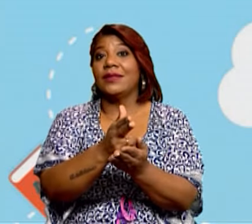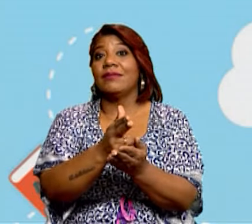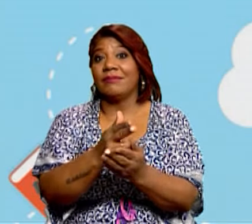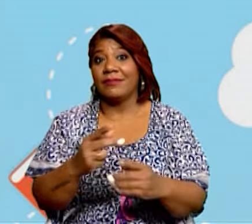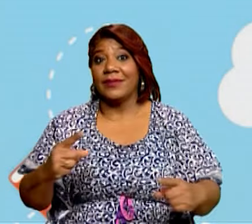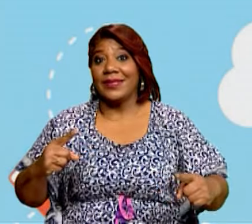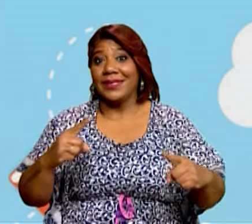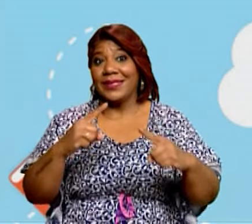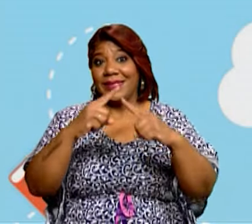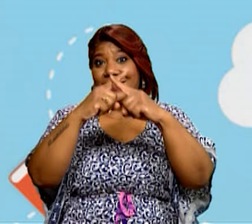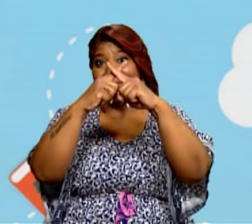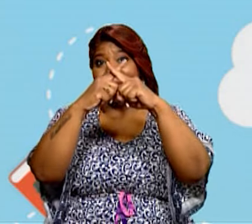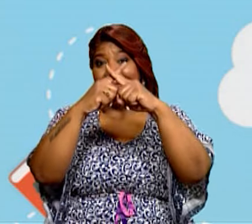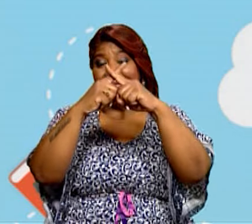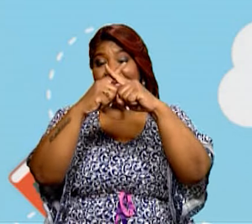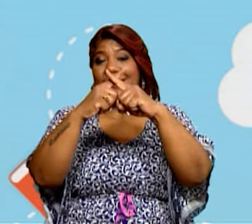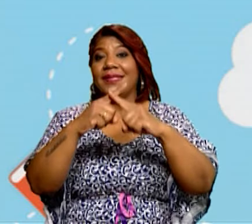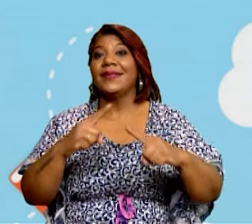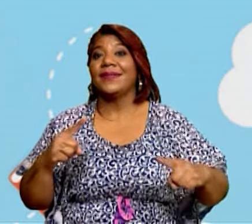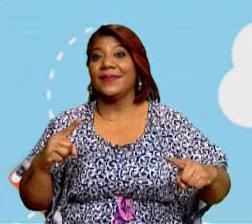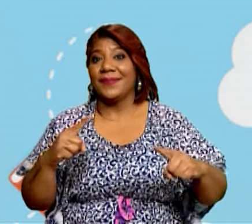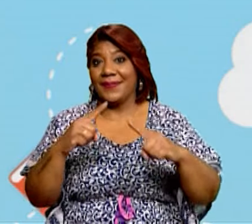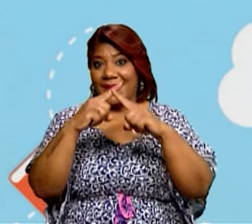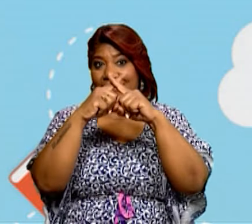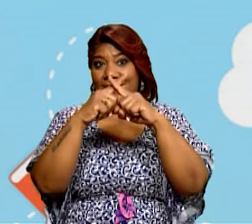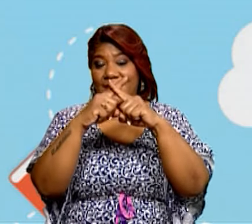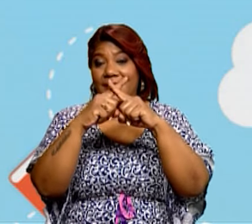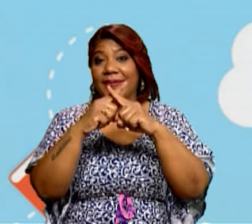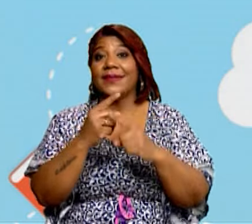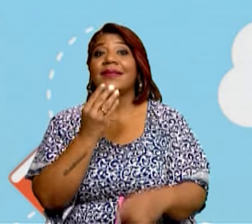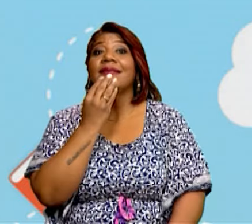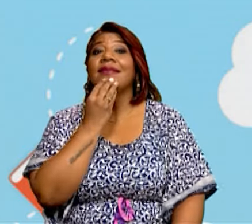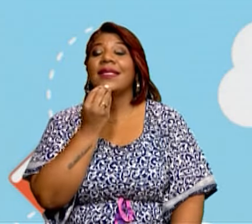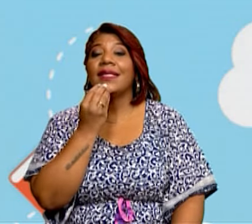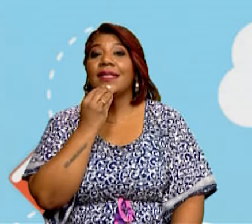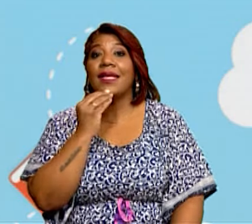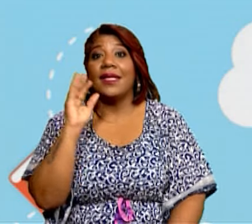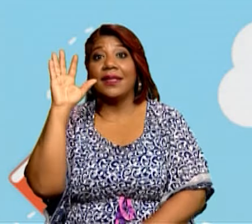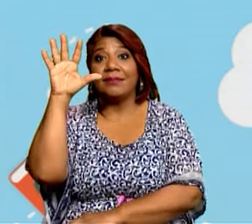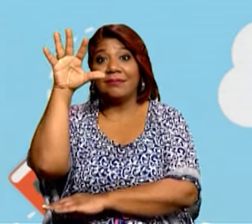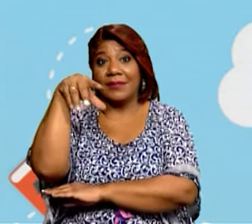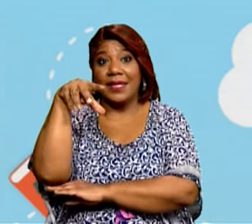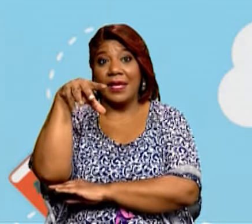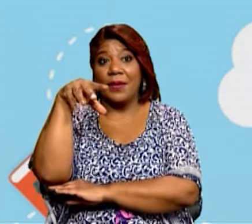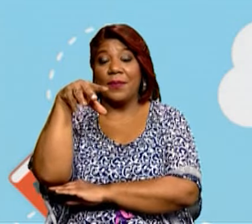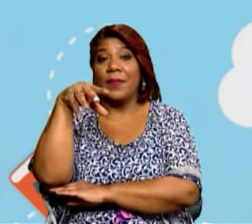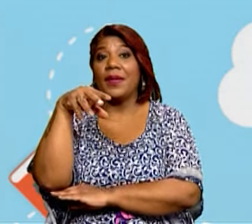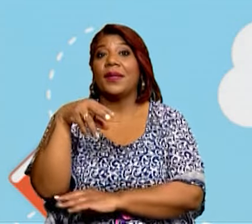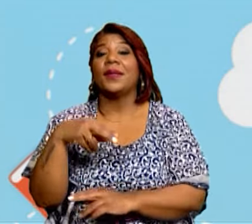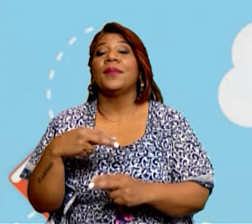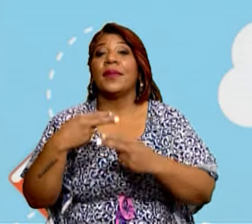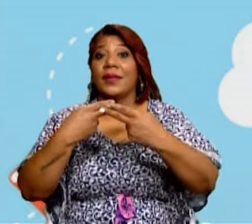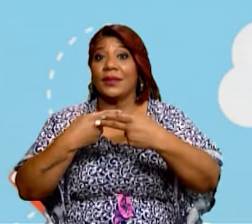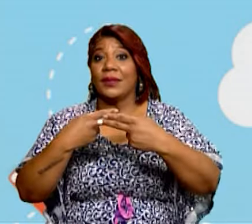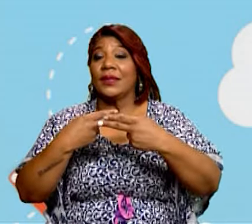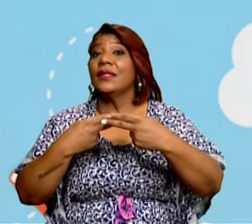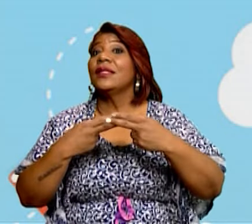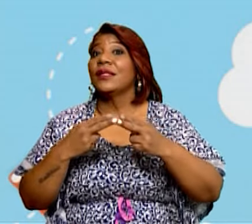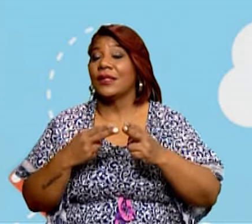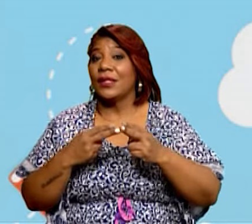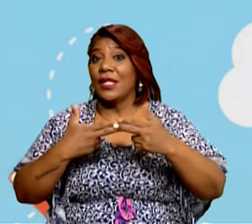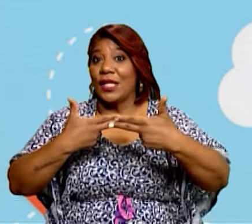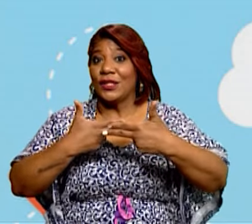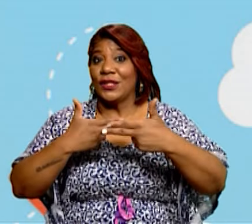su capital o la cabecera es David. De Darién, La Palma, Herrera, Chitré,